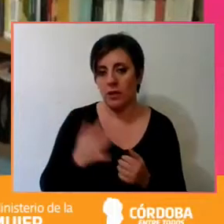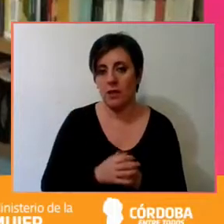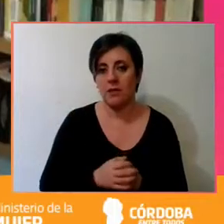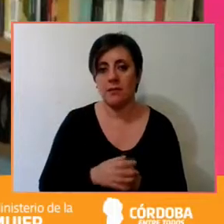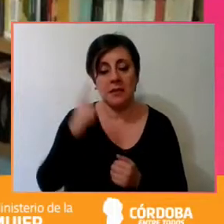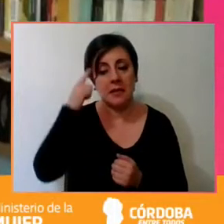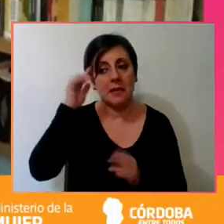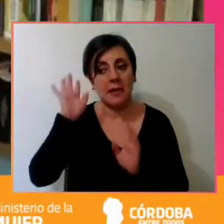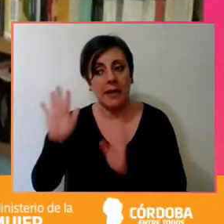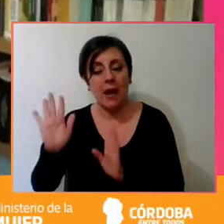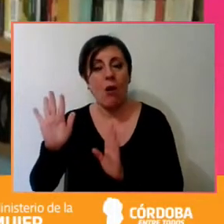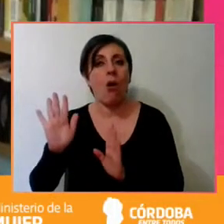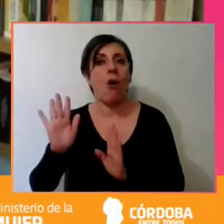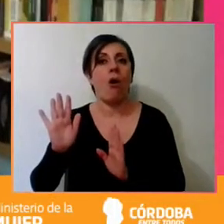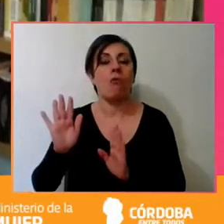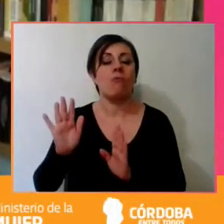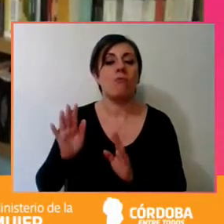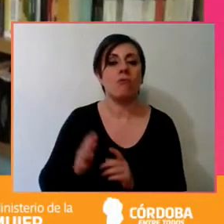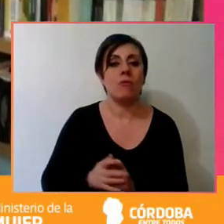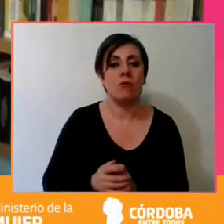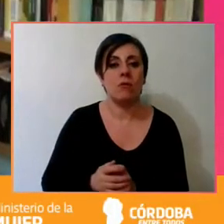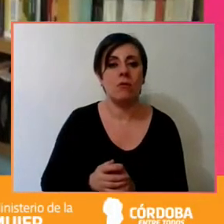que sería brevemente